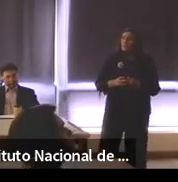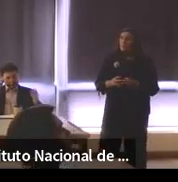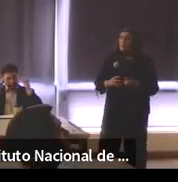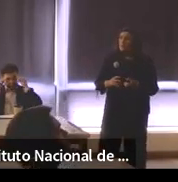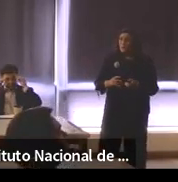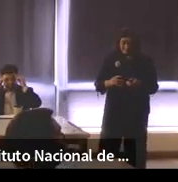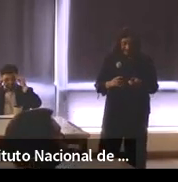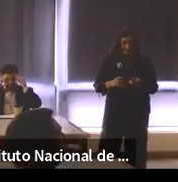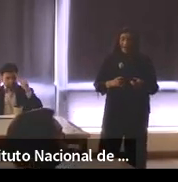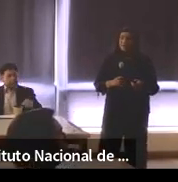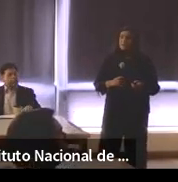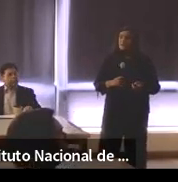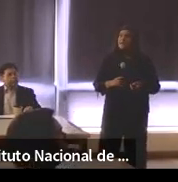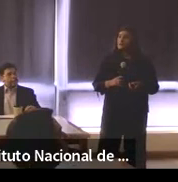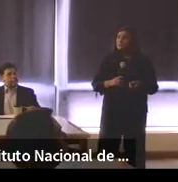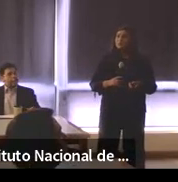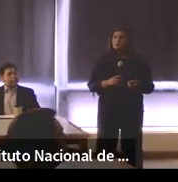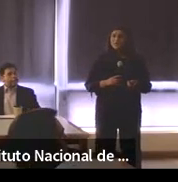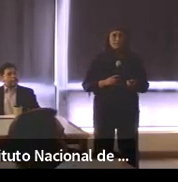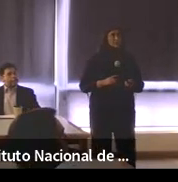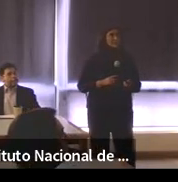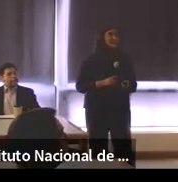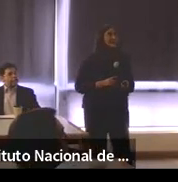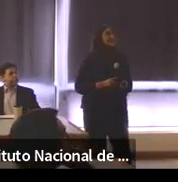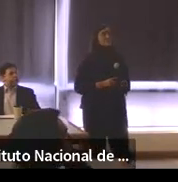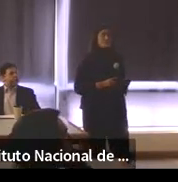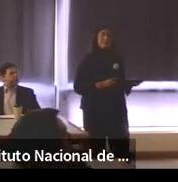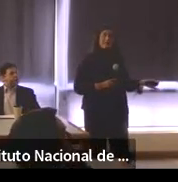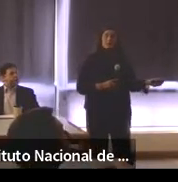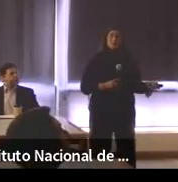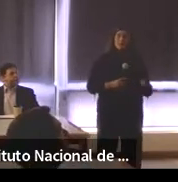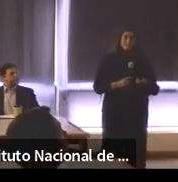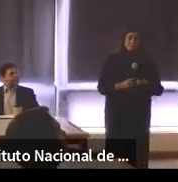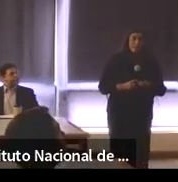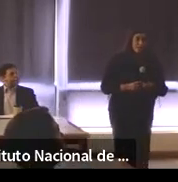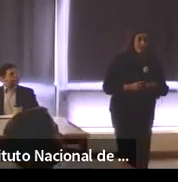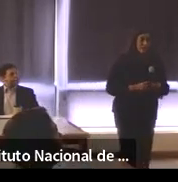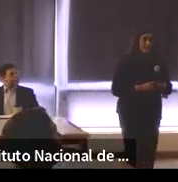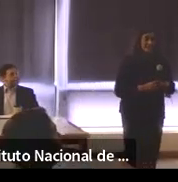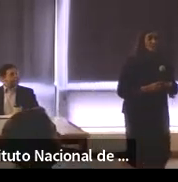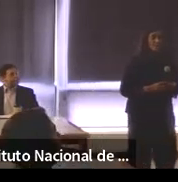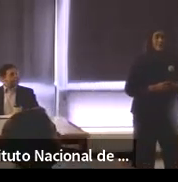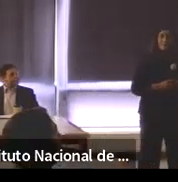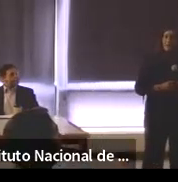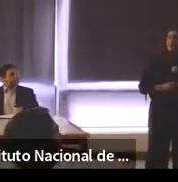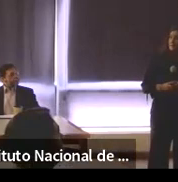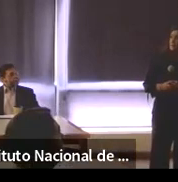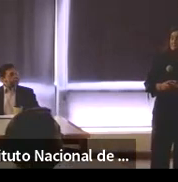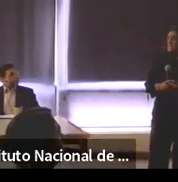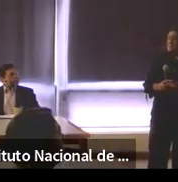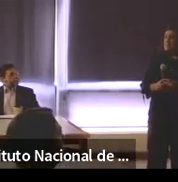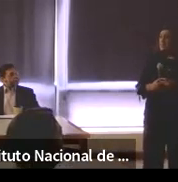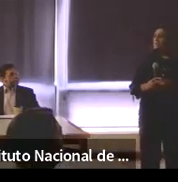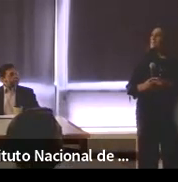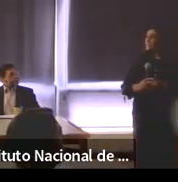ayuda porque te deja identificar los puntos críticos Y te deja identificar la ruta y esto obviamente